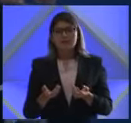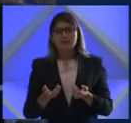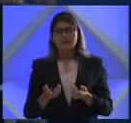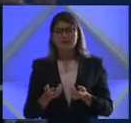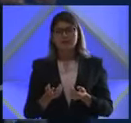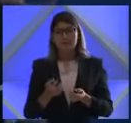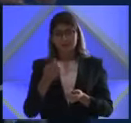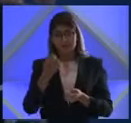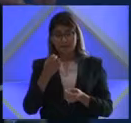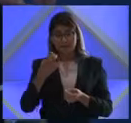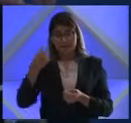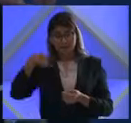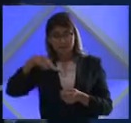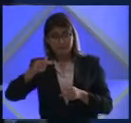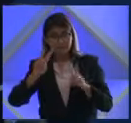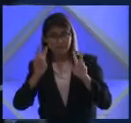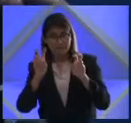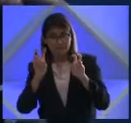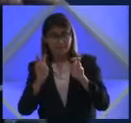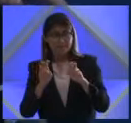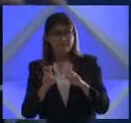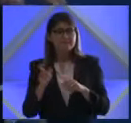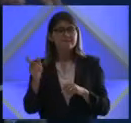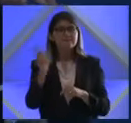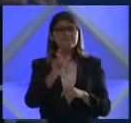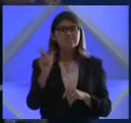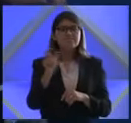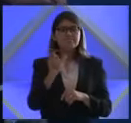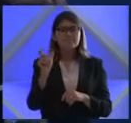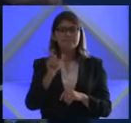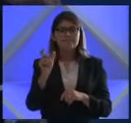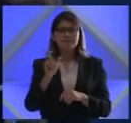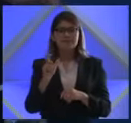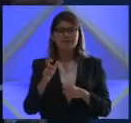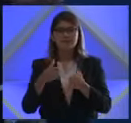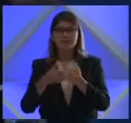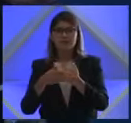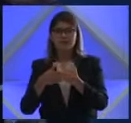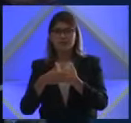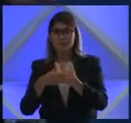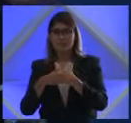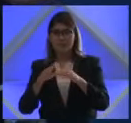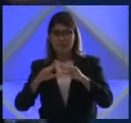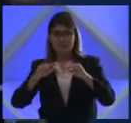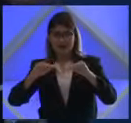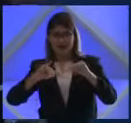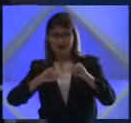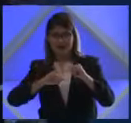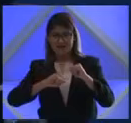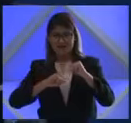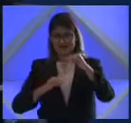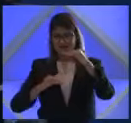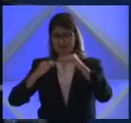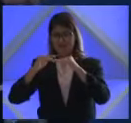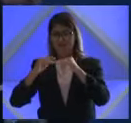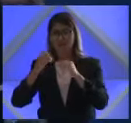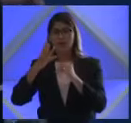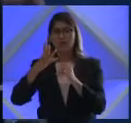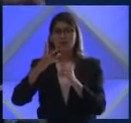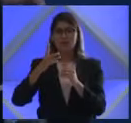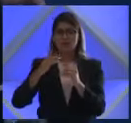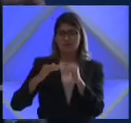esos van a llegar a una altitud sobre el nivel del mar de cerca de 110